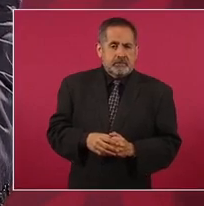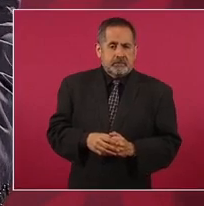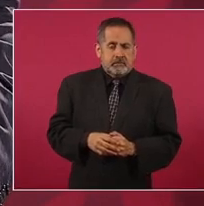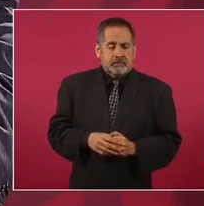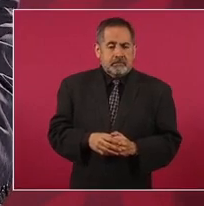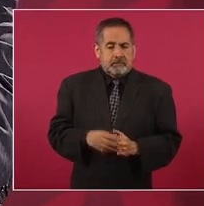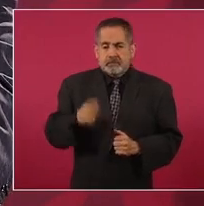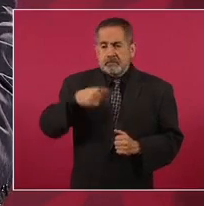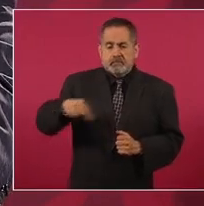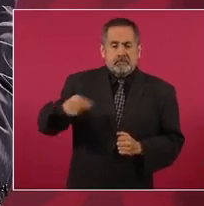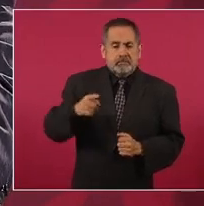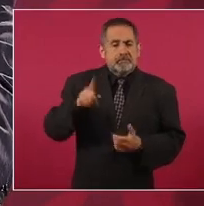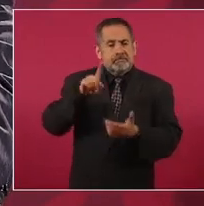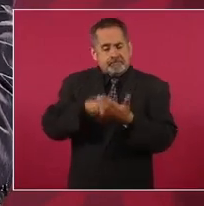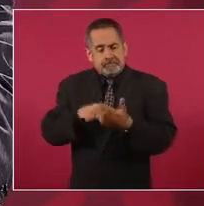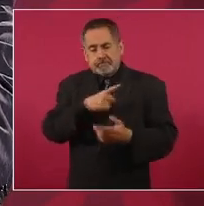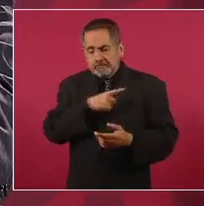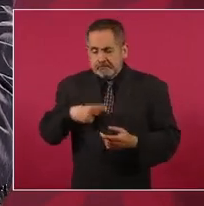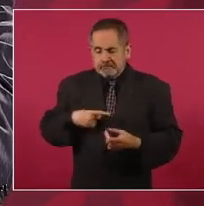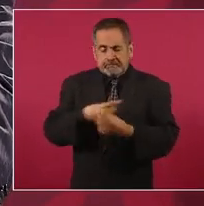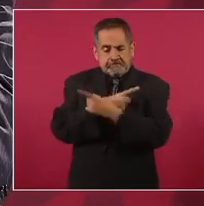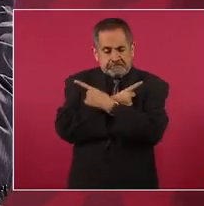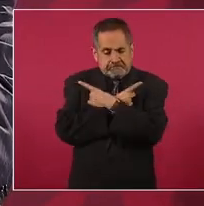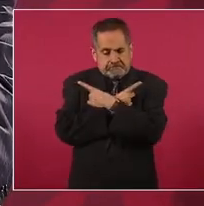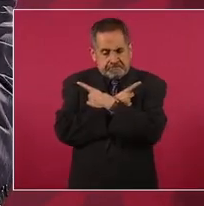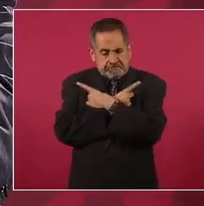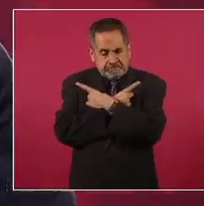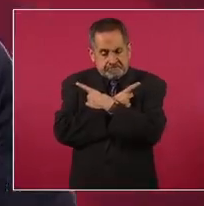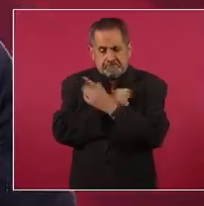preservar valores